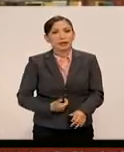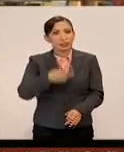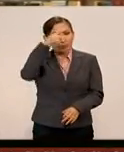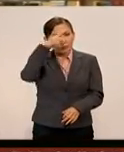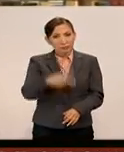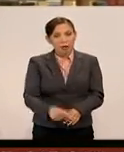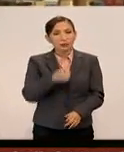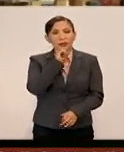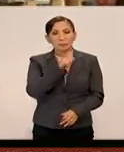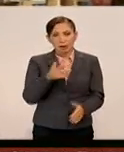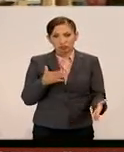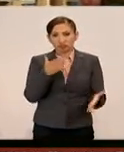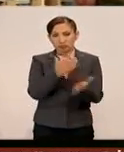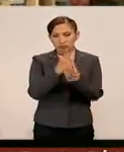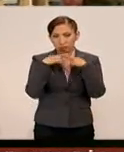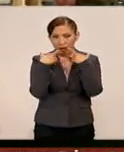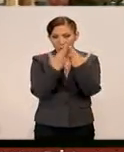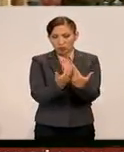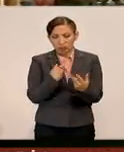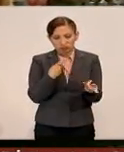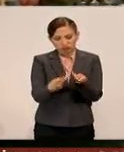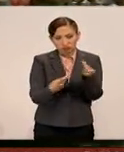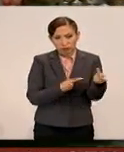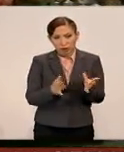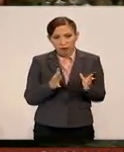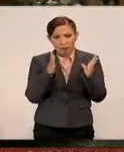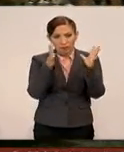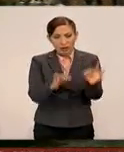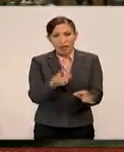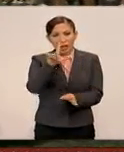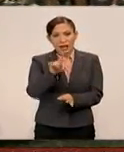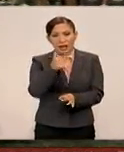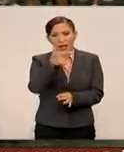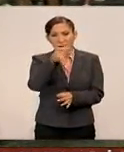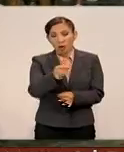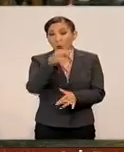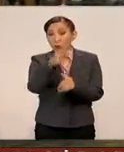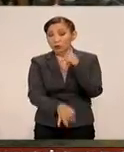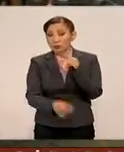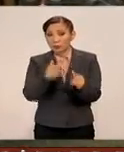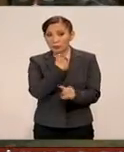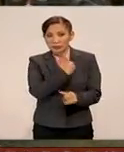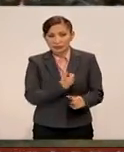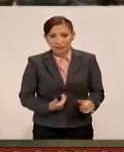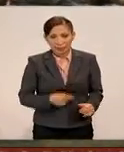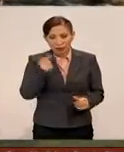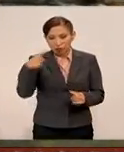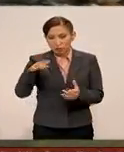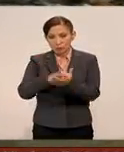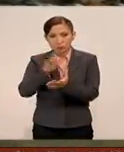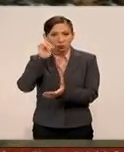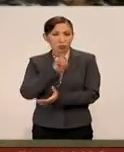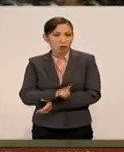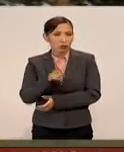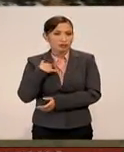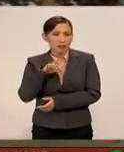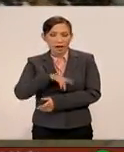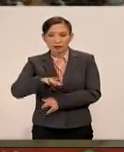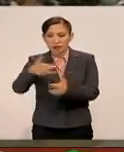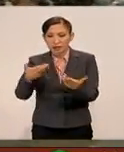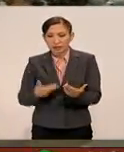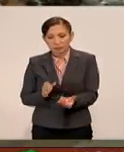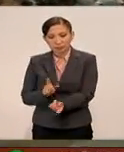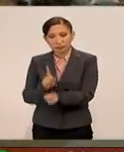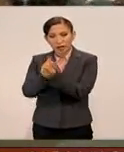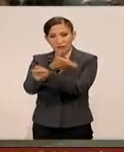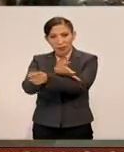Peña Nieto también asistirá a una reunión organizada por la Fundación Lego. Finalmente, el mandatario mexicano y su esposa Angélica Rivera serán recibidos